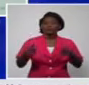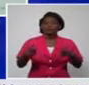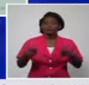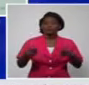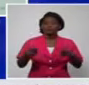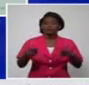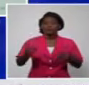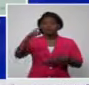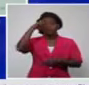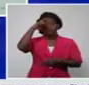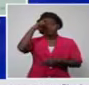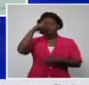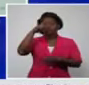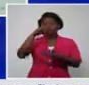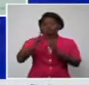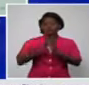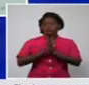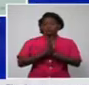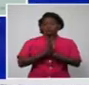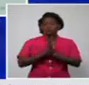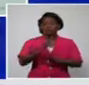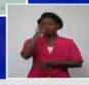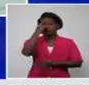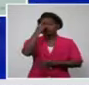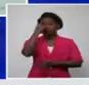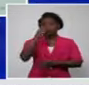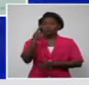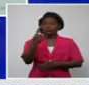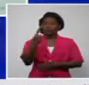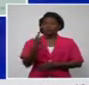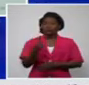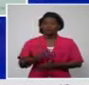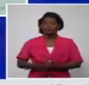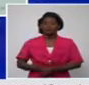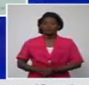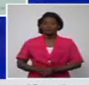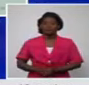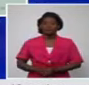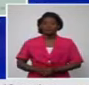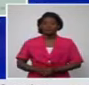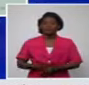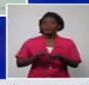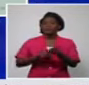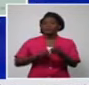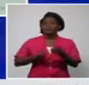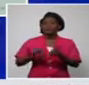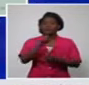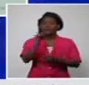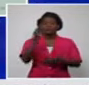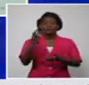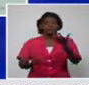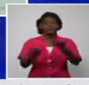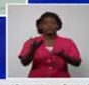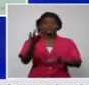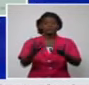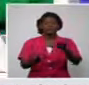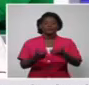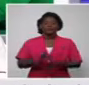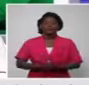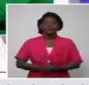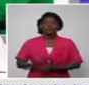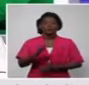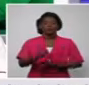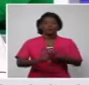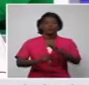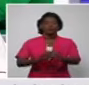Manicaragua con 1 cada uno. La provincia de Cienfuegos también ha ido controlando la